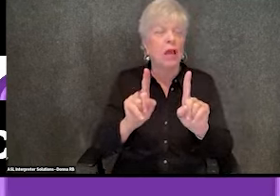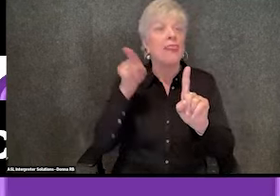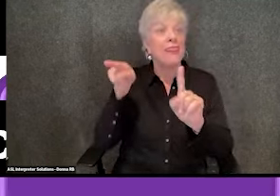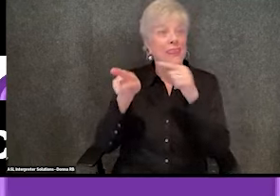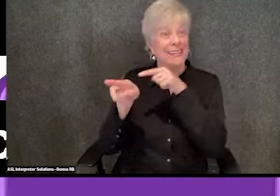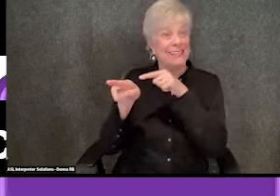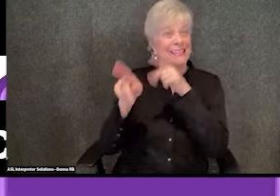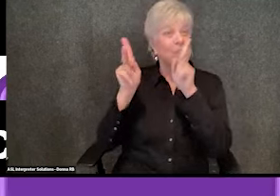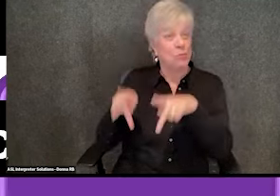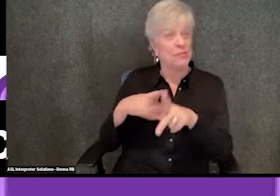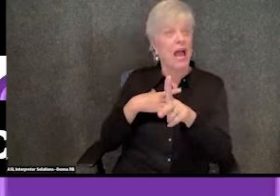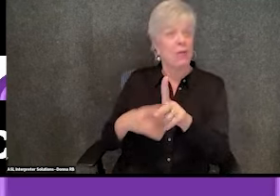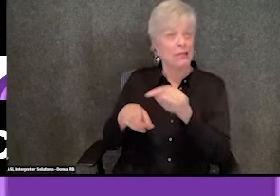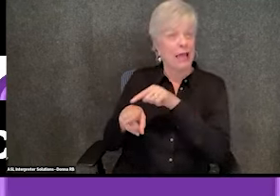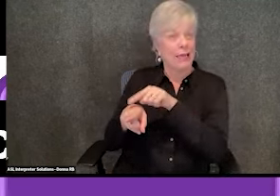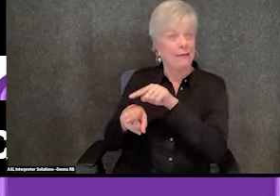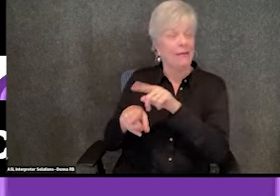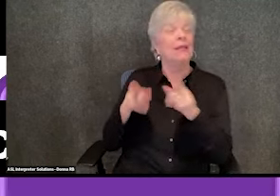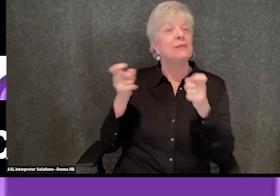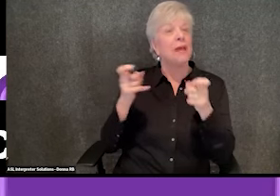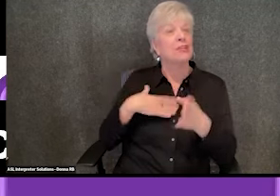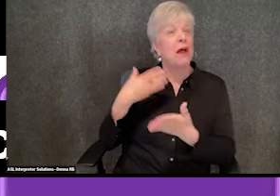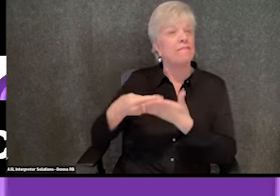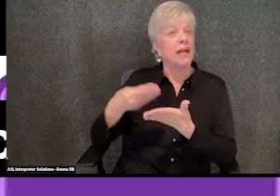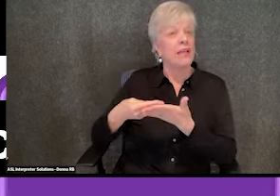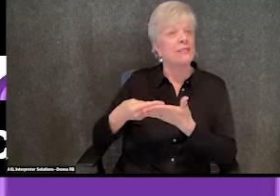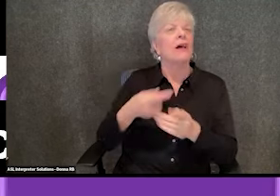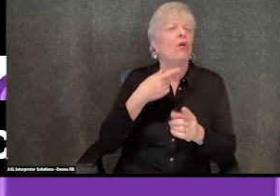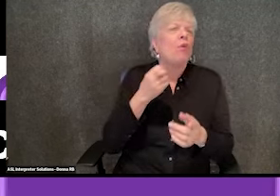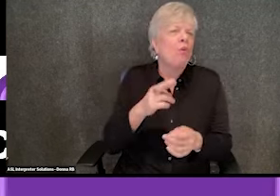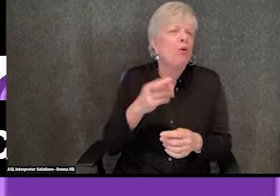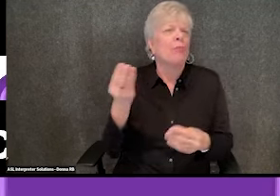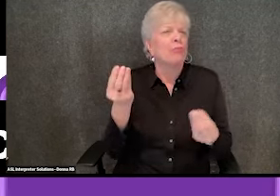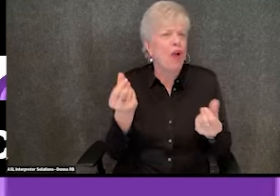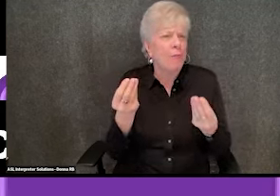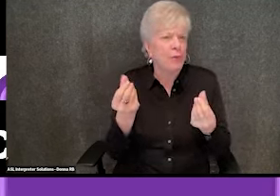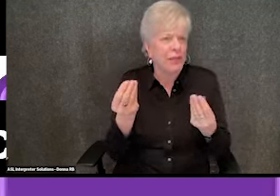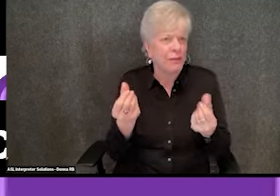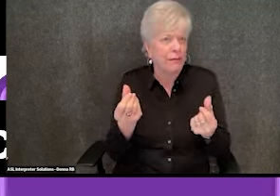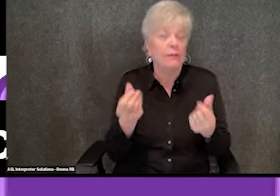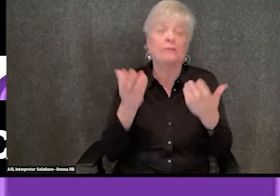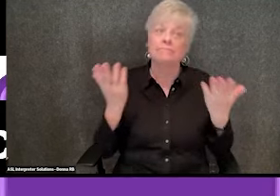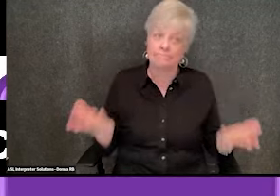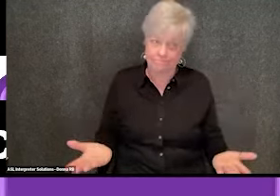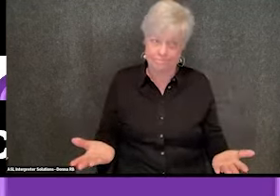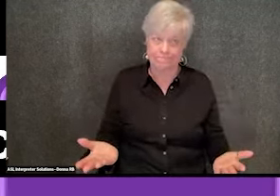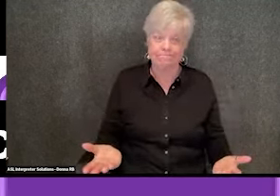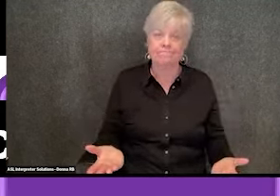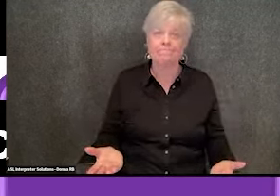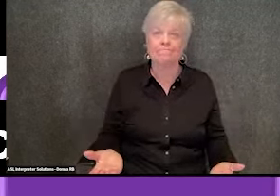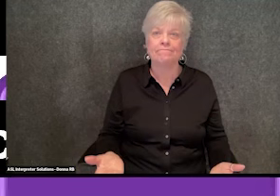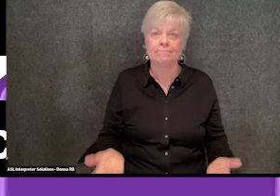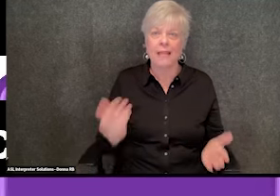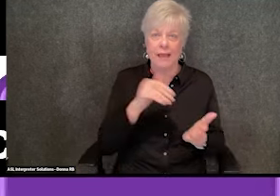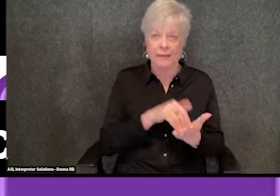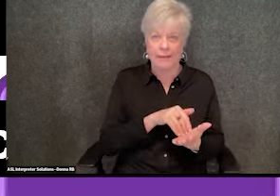voluntariamente, se acerca a la corte, esta es la persona que a mí me gustaría que maneje sus decisiones y